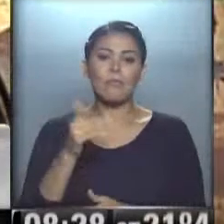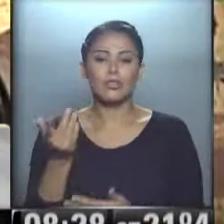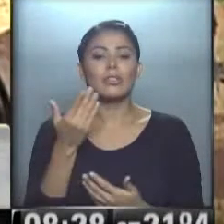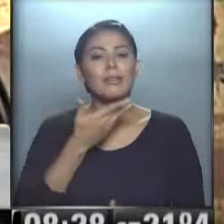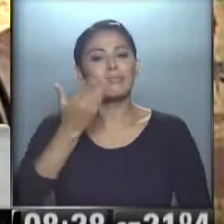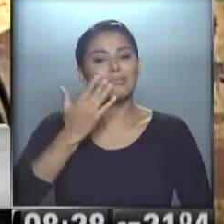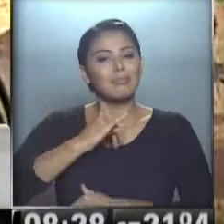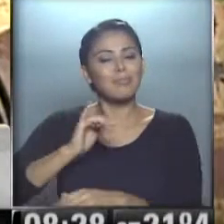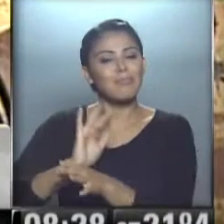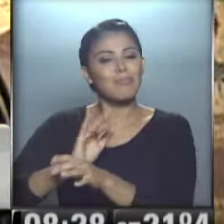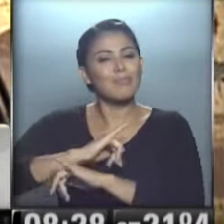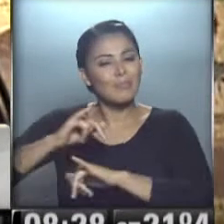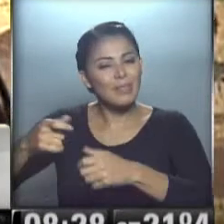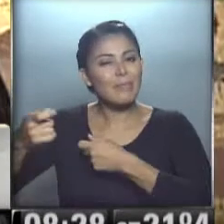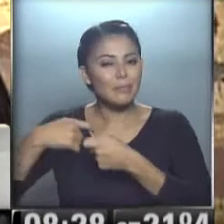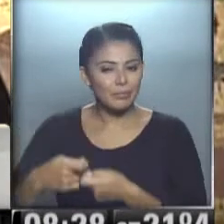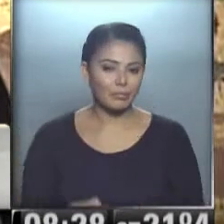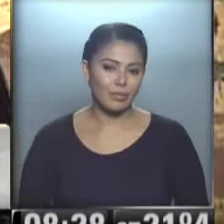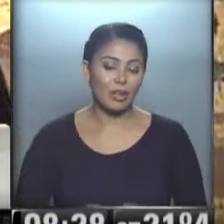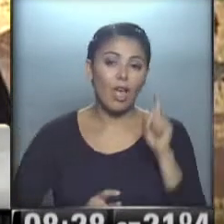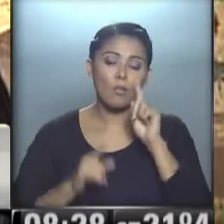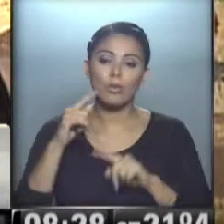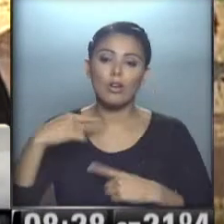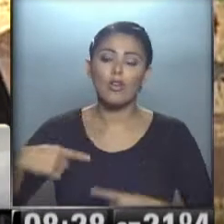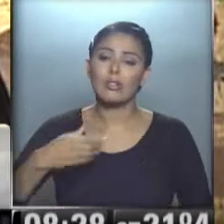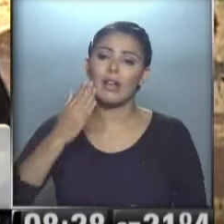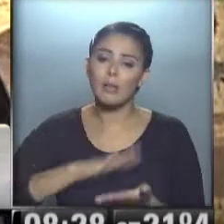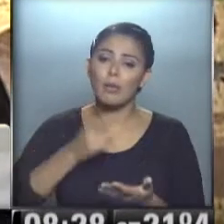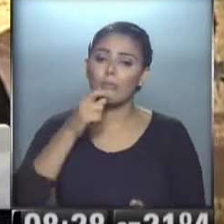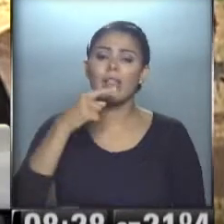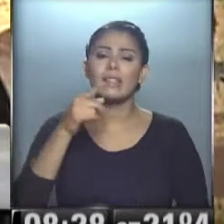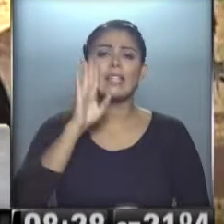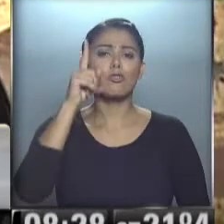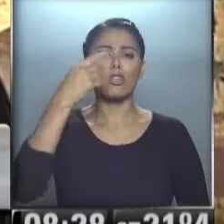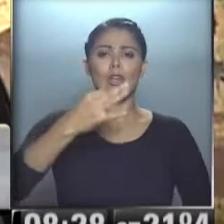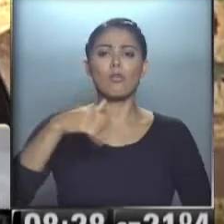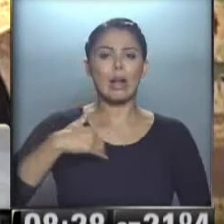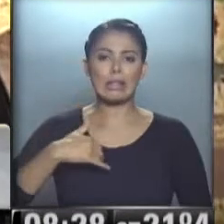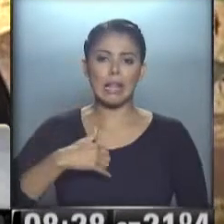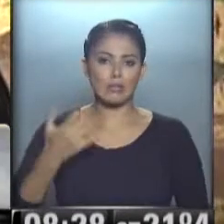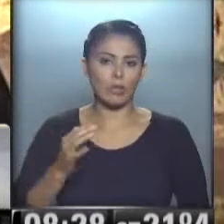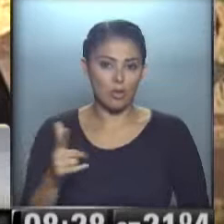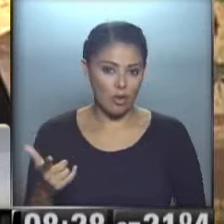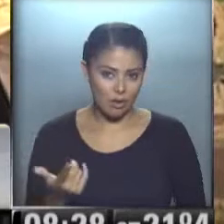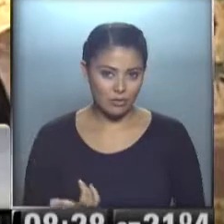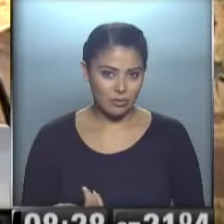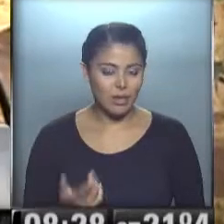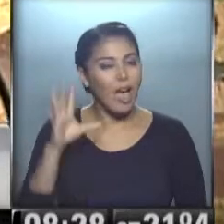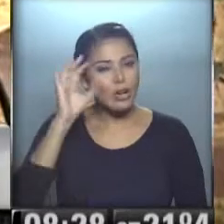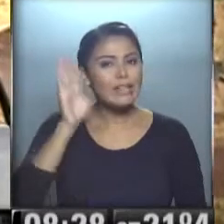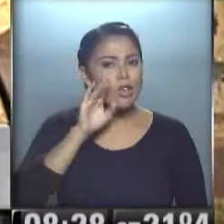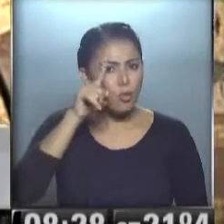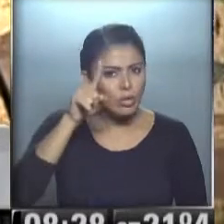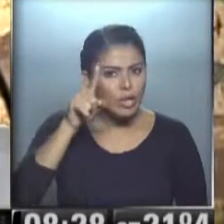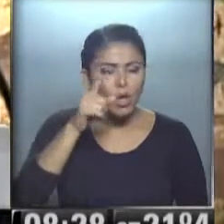marketing o con los lugares comunes que se suelen decir por ejemplo que eeuu es un país seguro y argentinas no recordemos que en eeuu